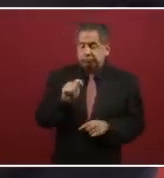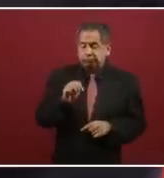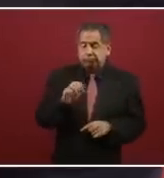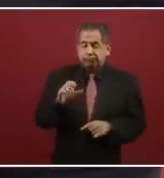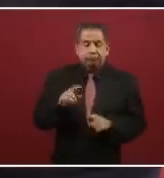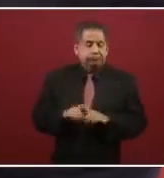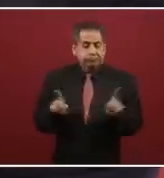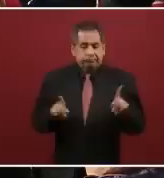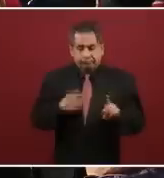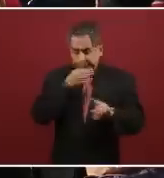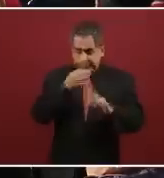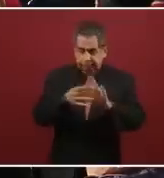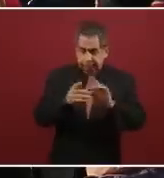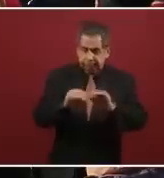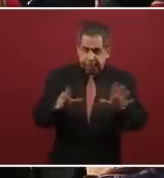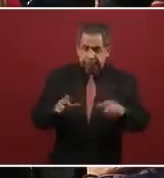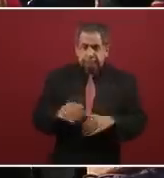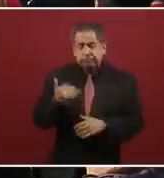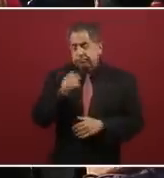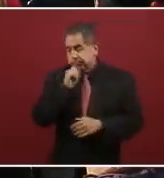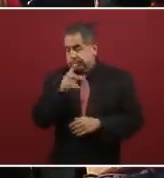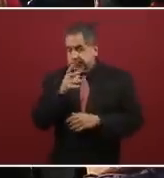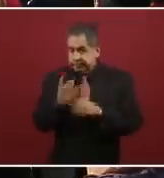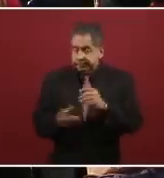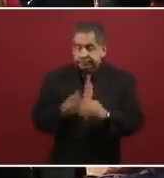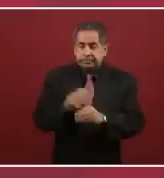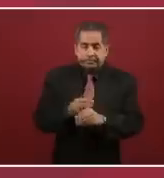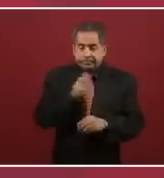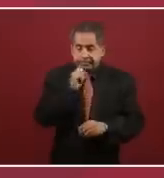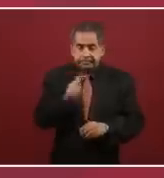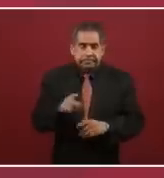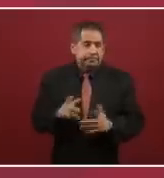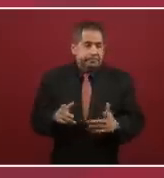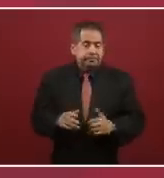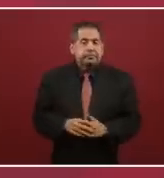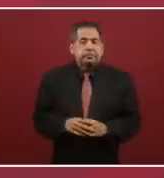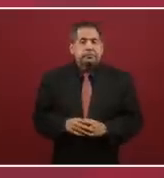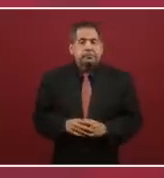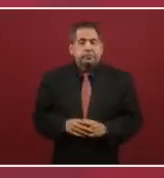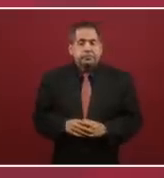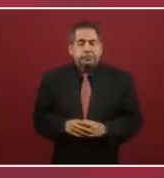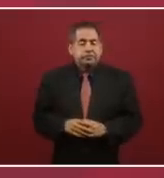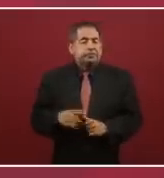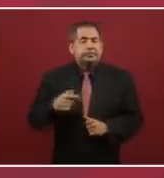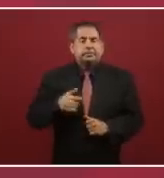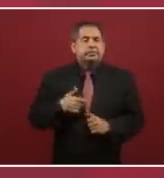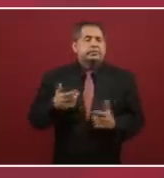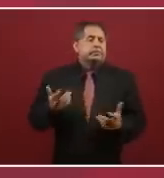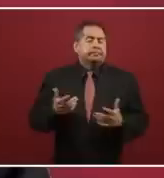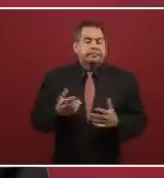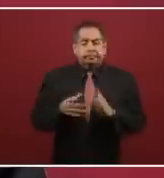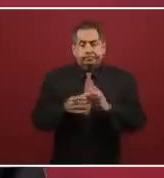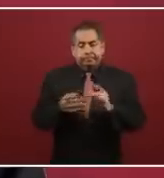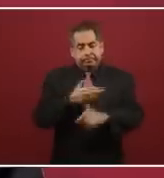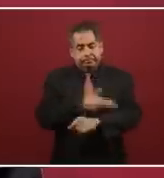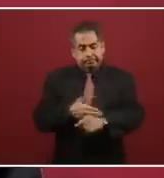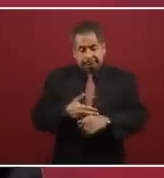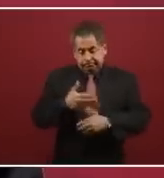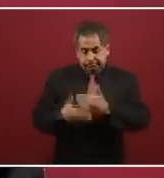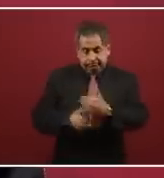para que quede claro. Y además, lo que se está haciendo es un procedimiento